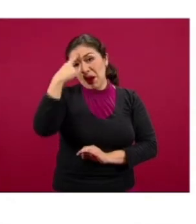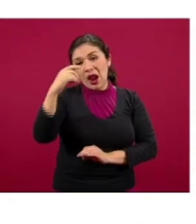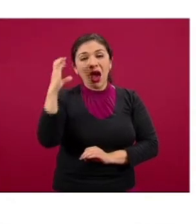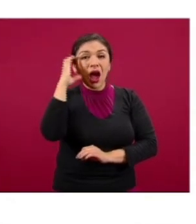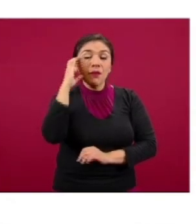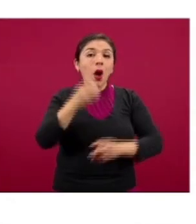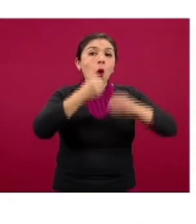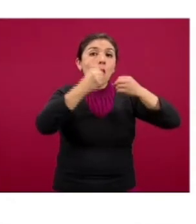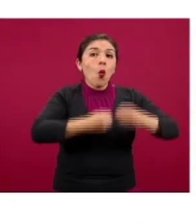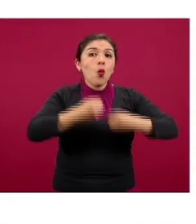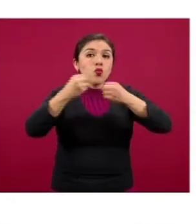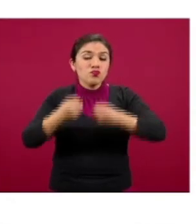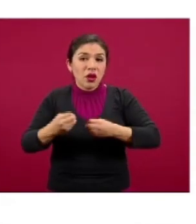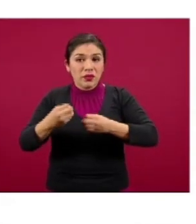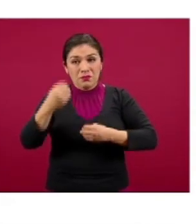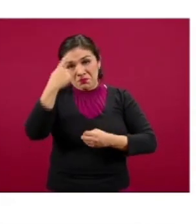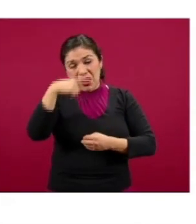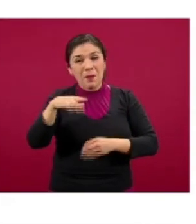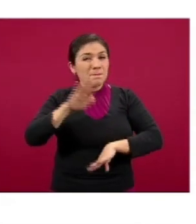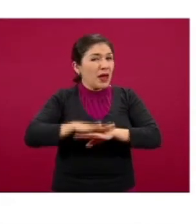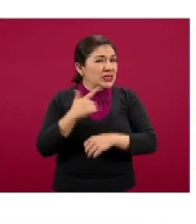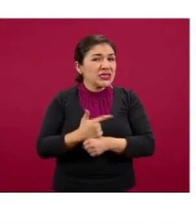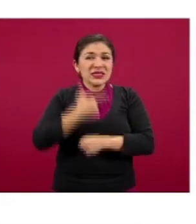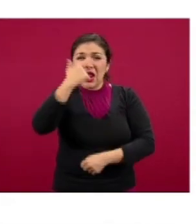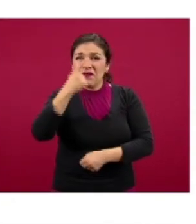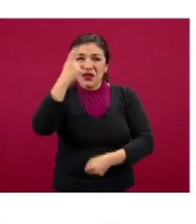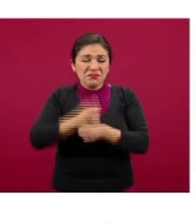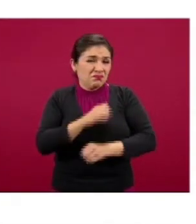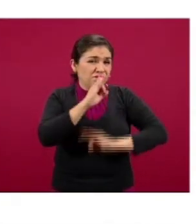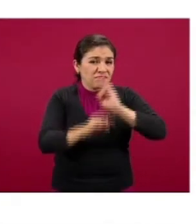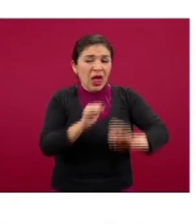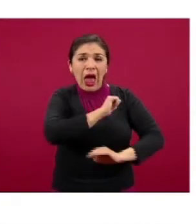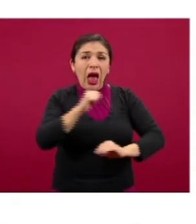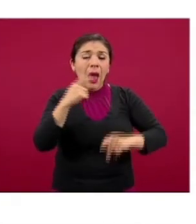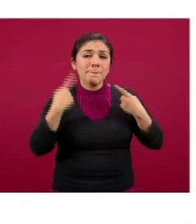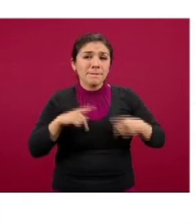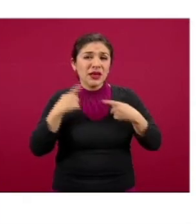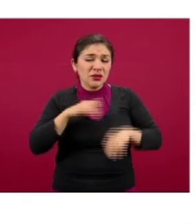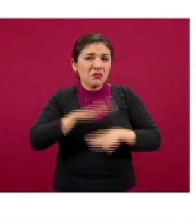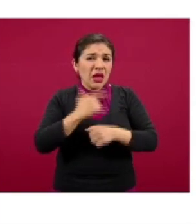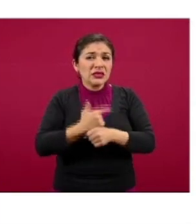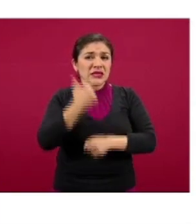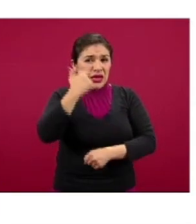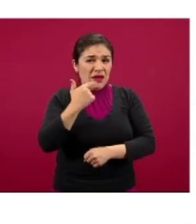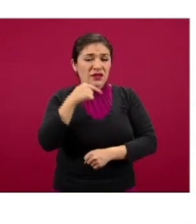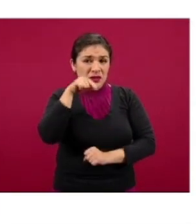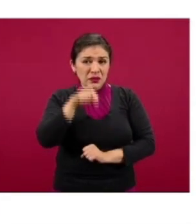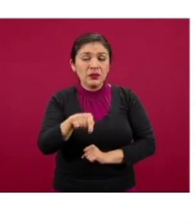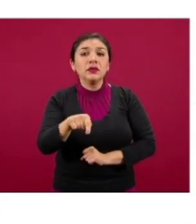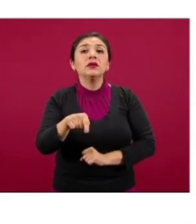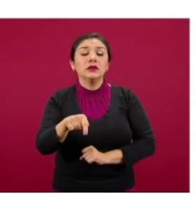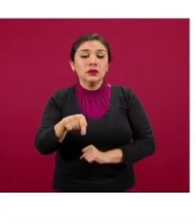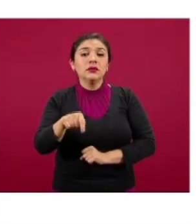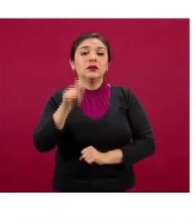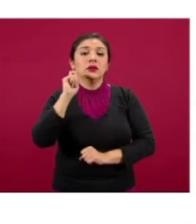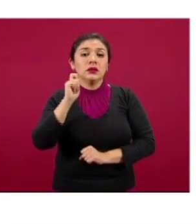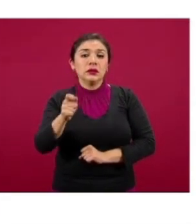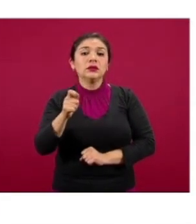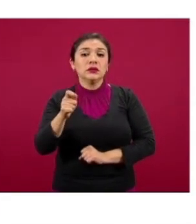camas equivalentes a terapia intensiva para el tratamiento de personas con infección respiratoria aguda grave